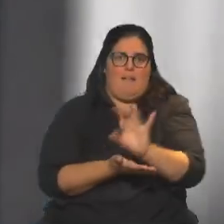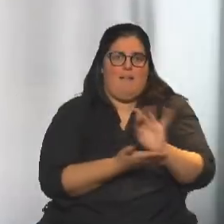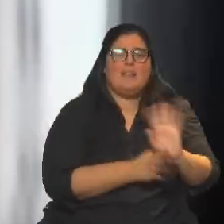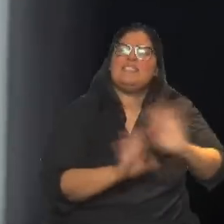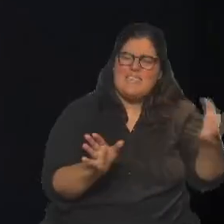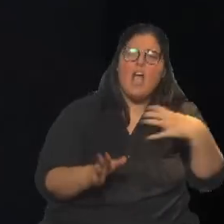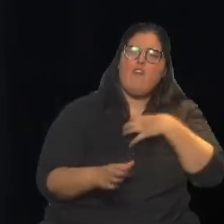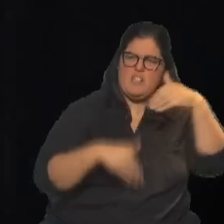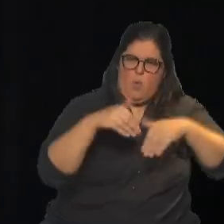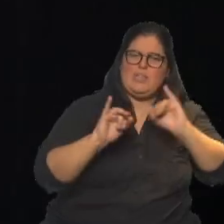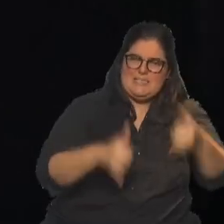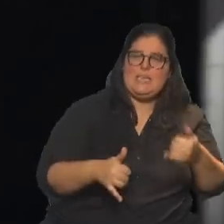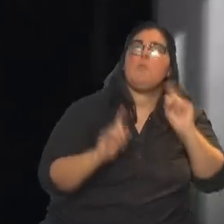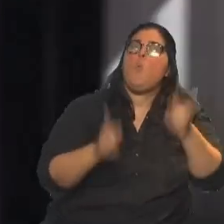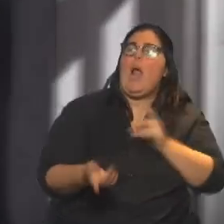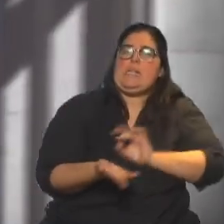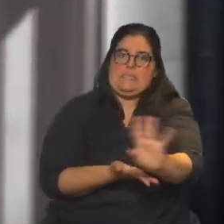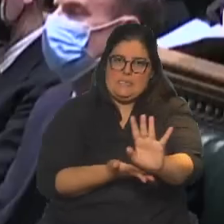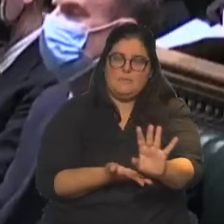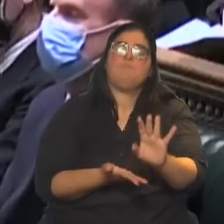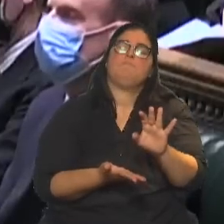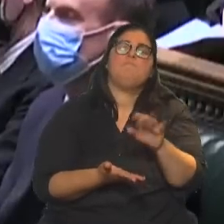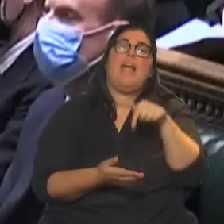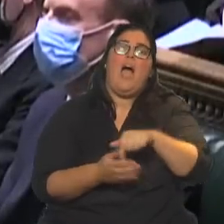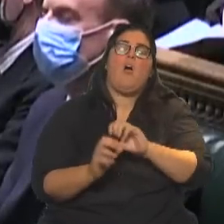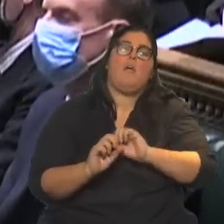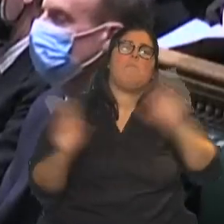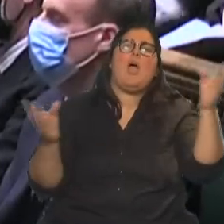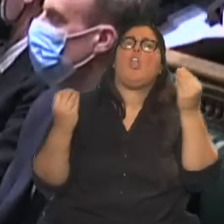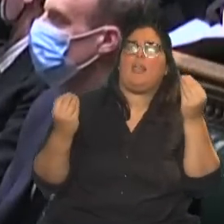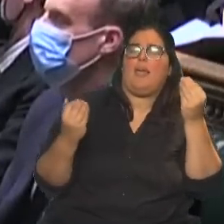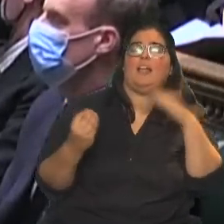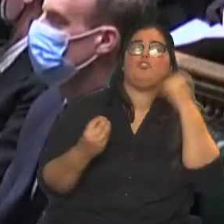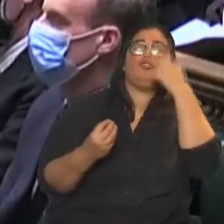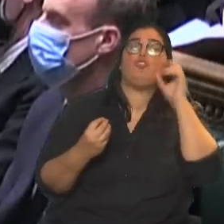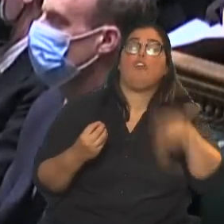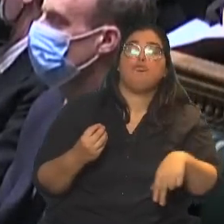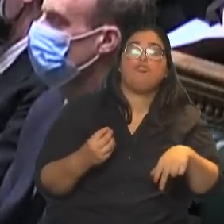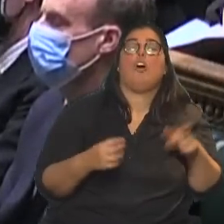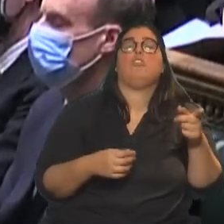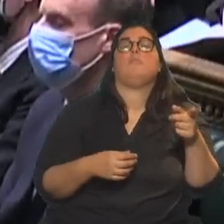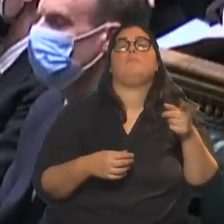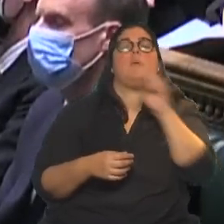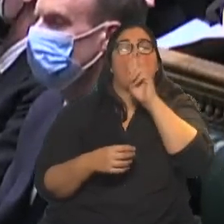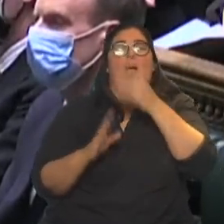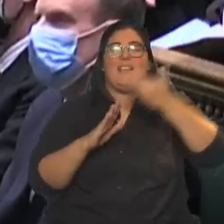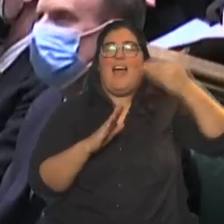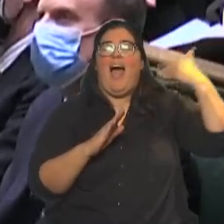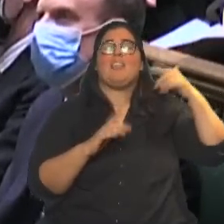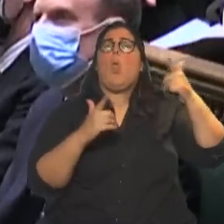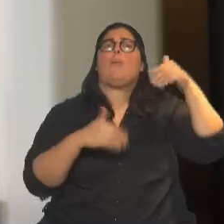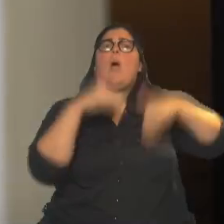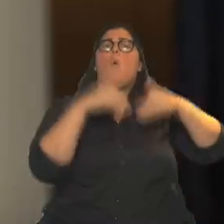como Johnson ahora. Con el agravante para el actual primer ministro de que Thatcher y May no tuvieron tantos votos propios en